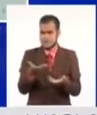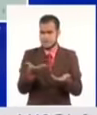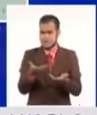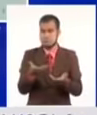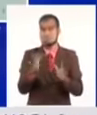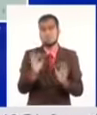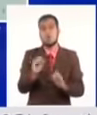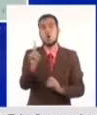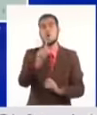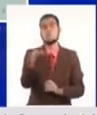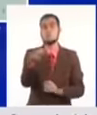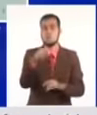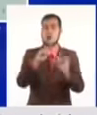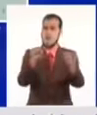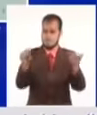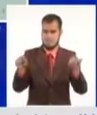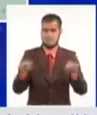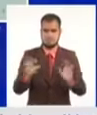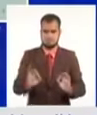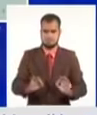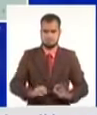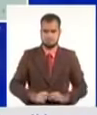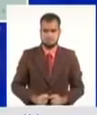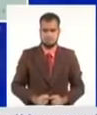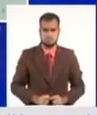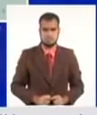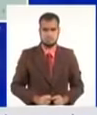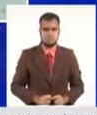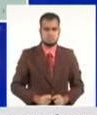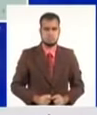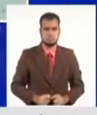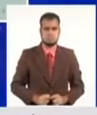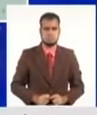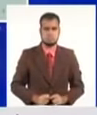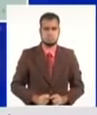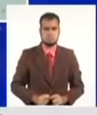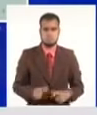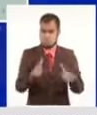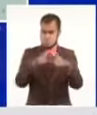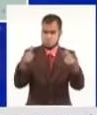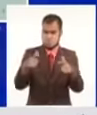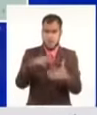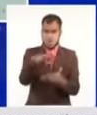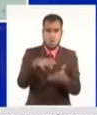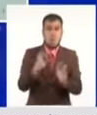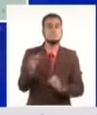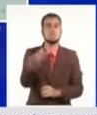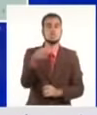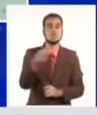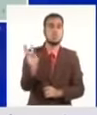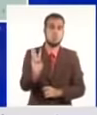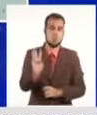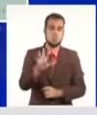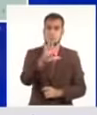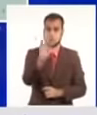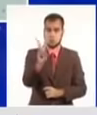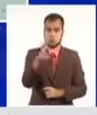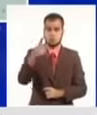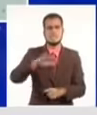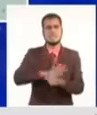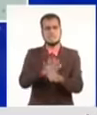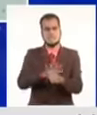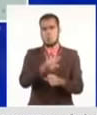11 municipios, y las cifras mayores en Güine 52, San José de las Lajas